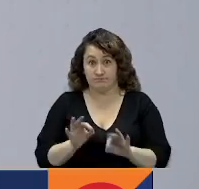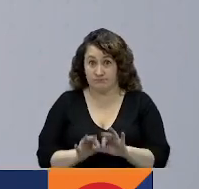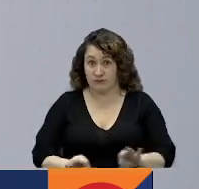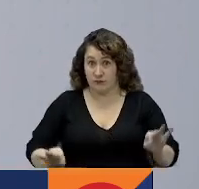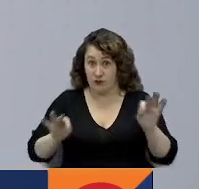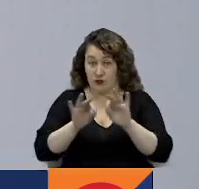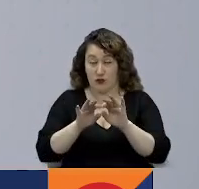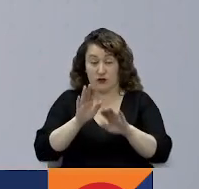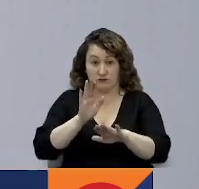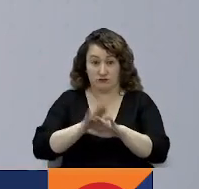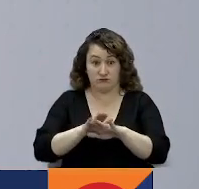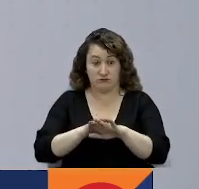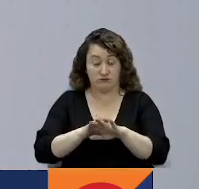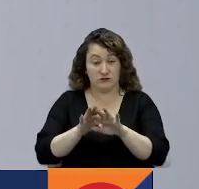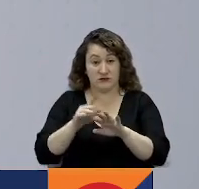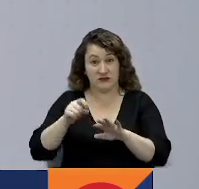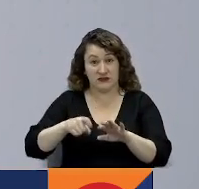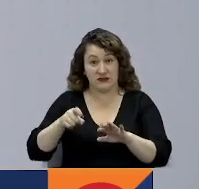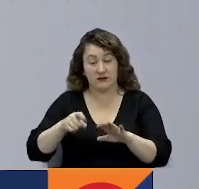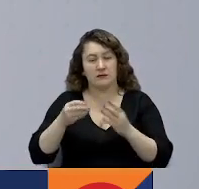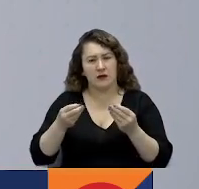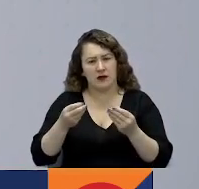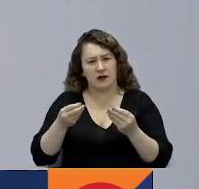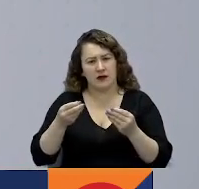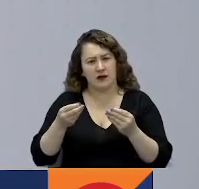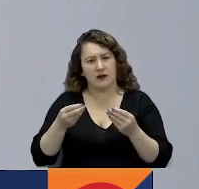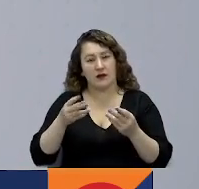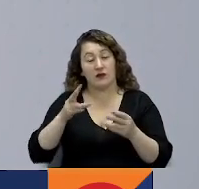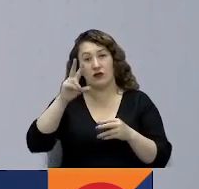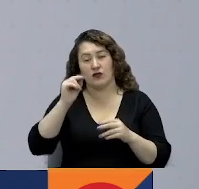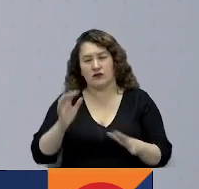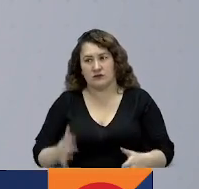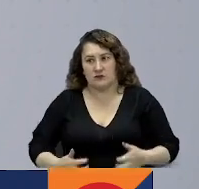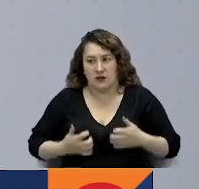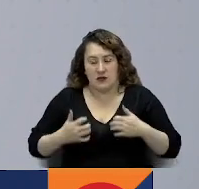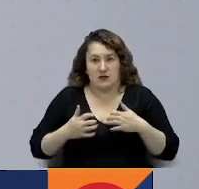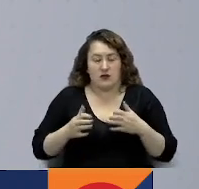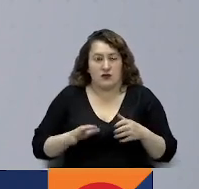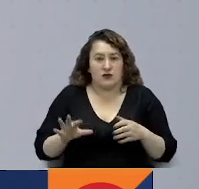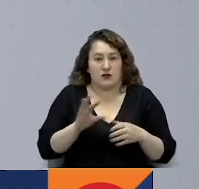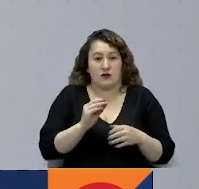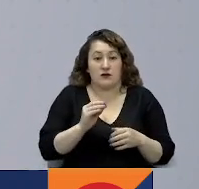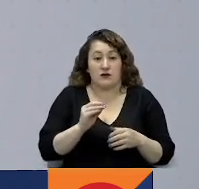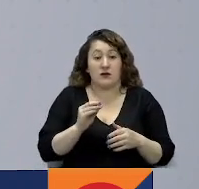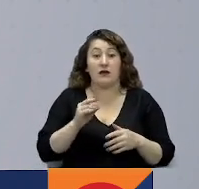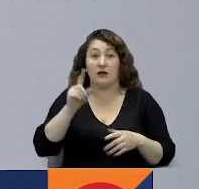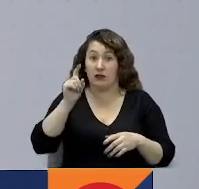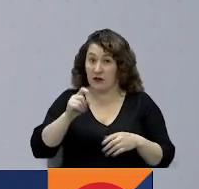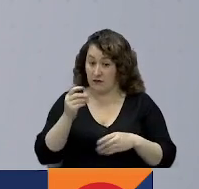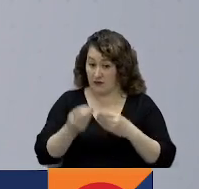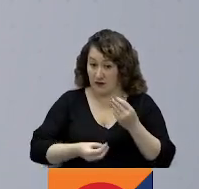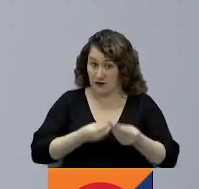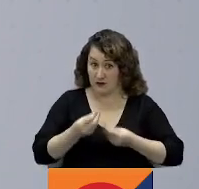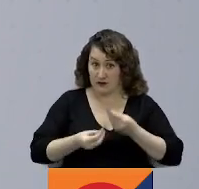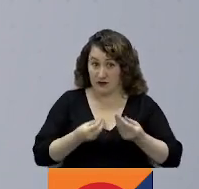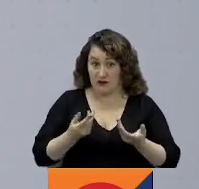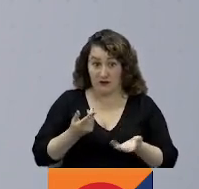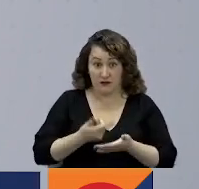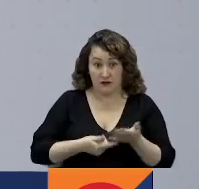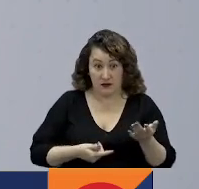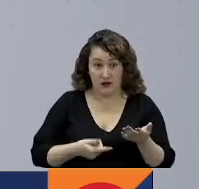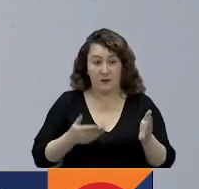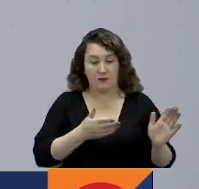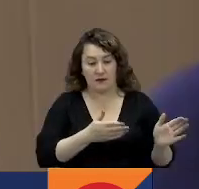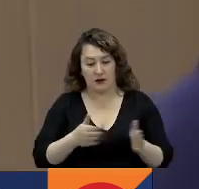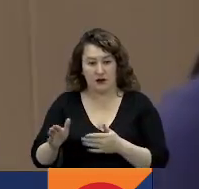dimensión necesaria para no entrar ni generar un pánico innecesario cuando lo que se tiene que hacer es precisamente planeación